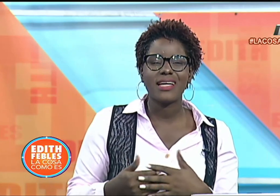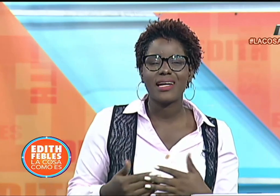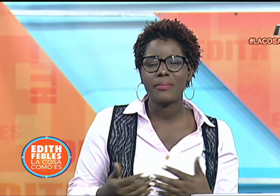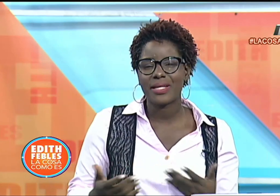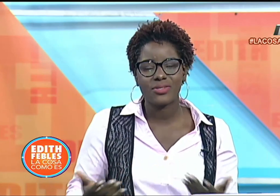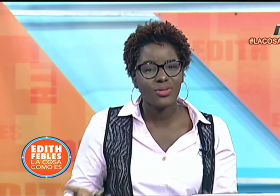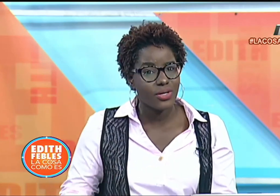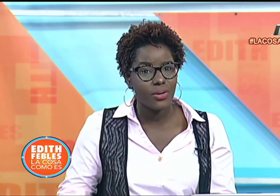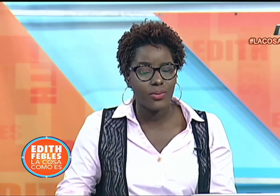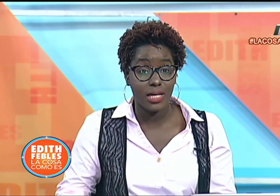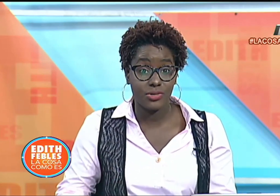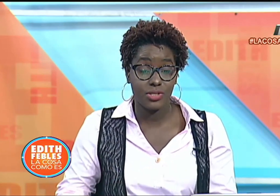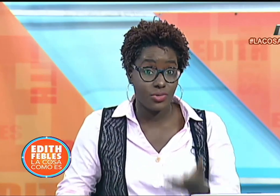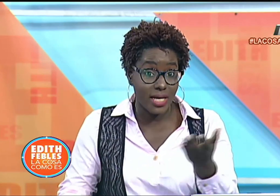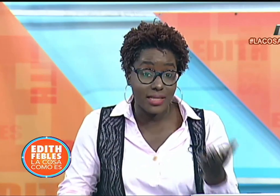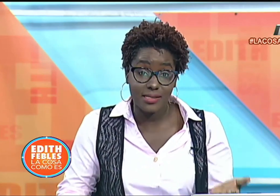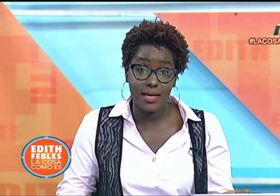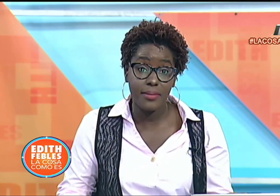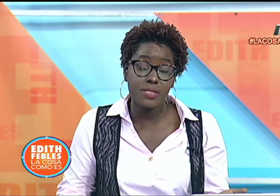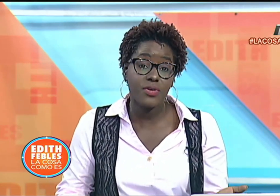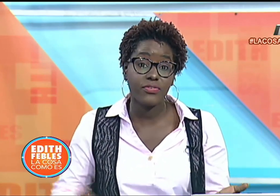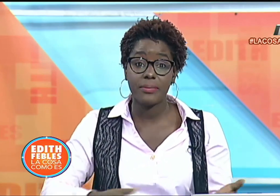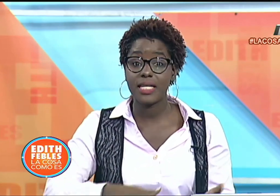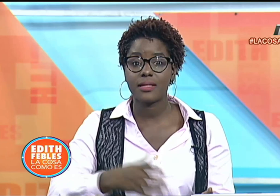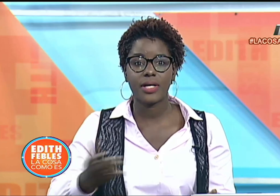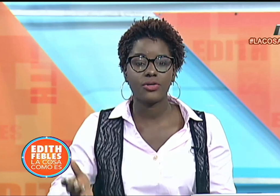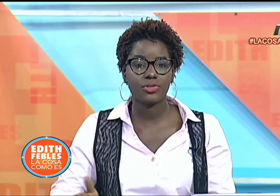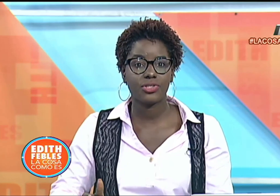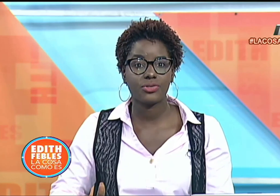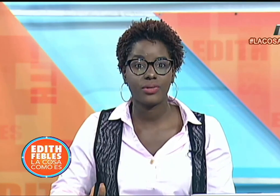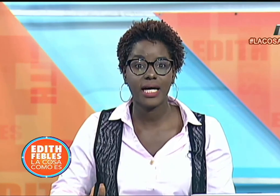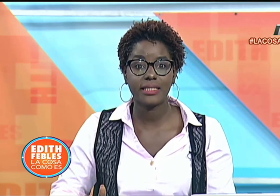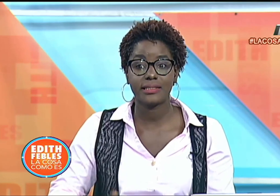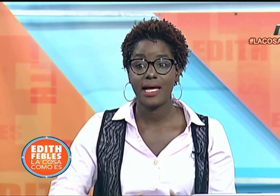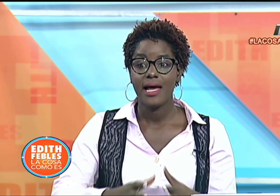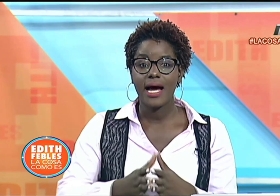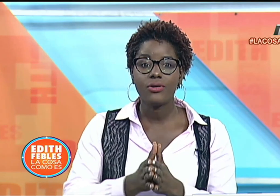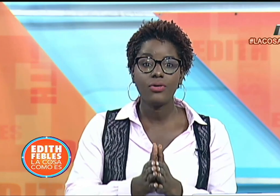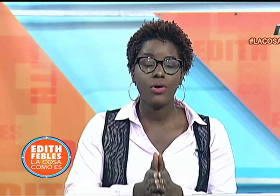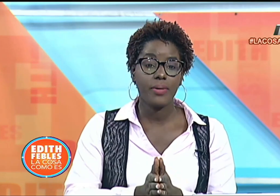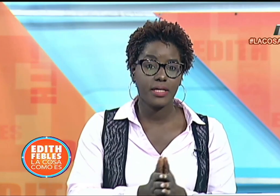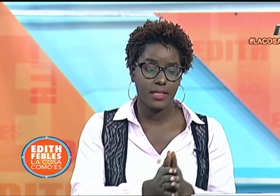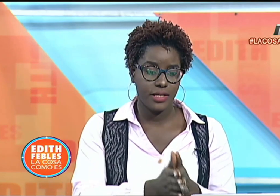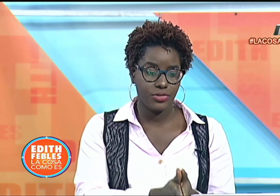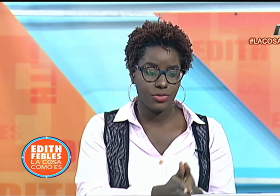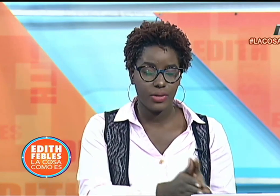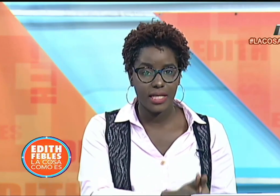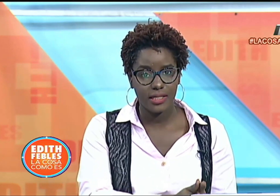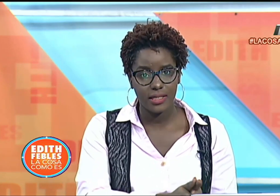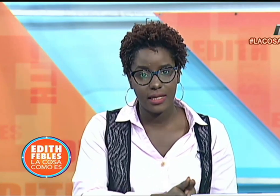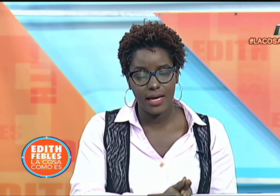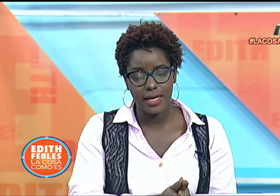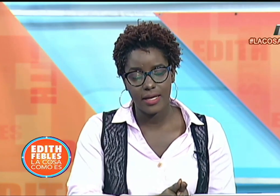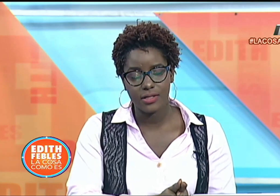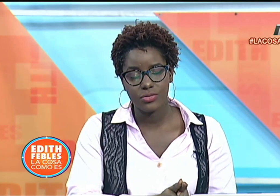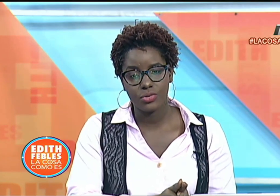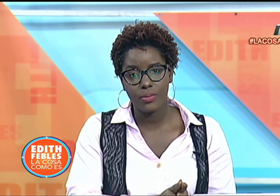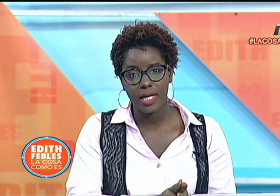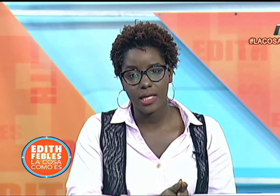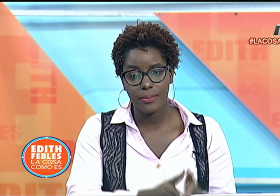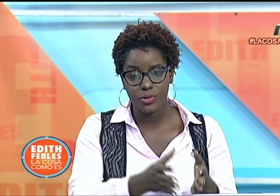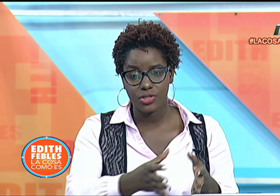toda esa represión que hubo a los estudiantes? Él mismo fue víctima y otros estudiantes. Hay un joven que de hecho durante